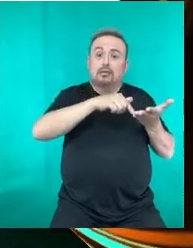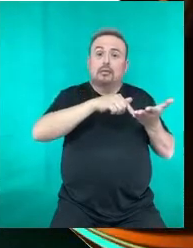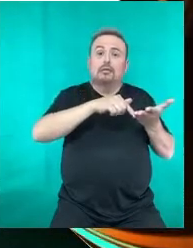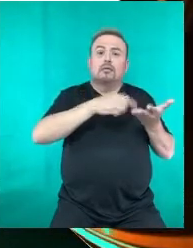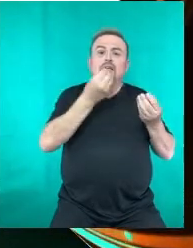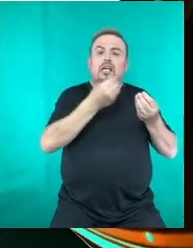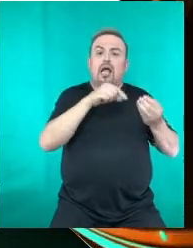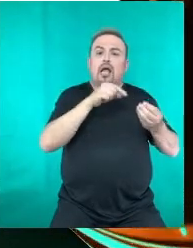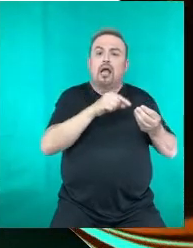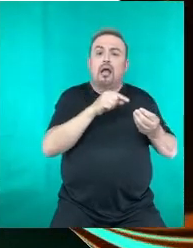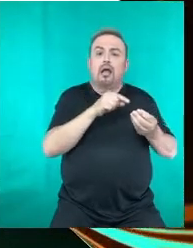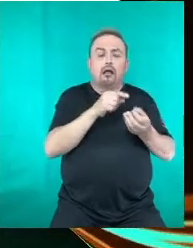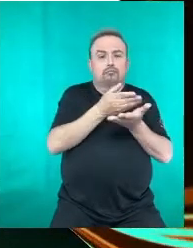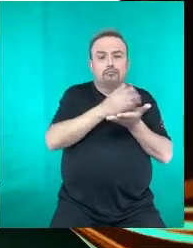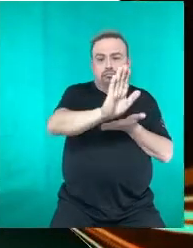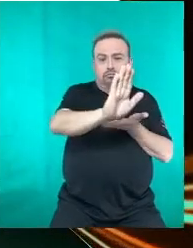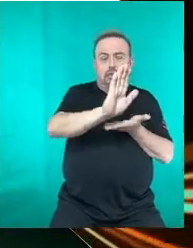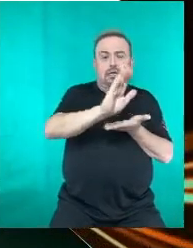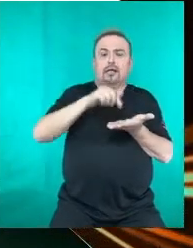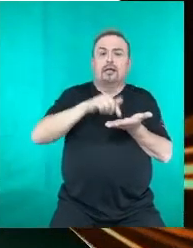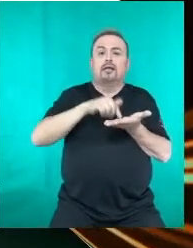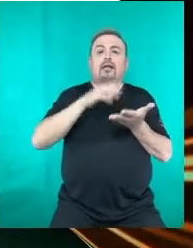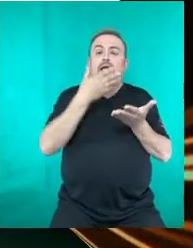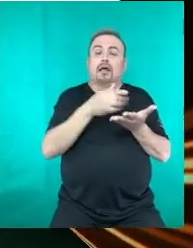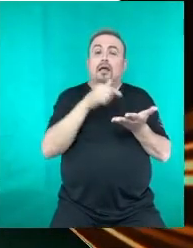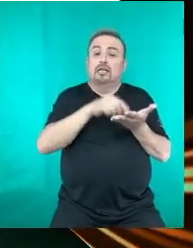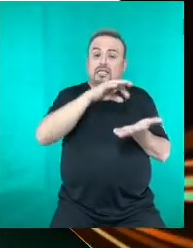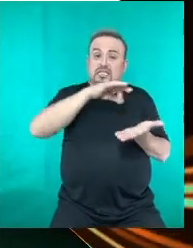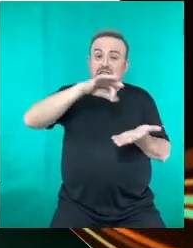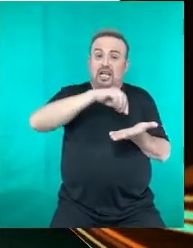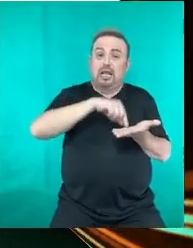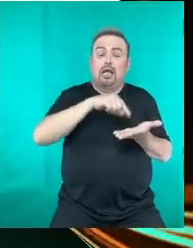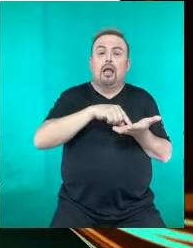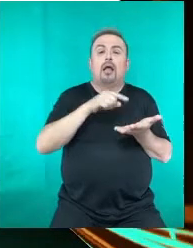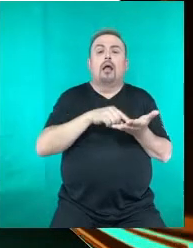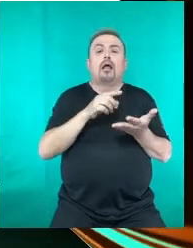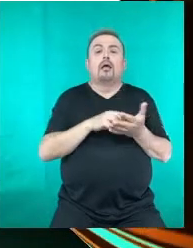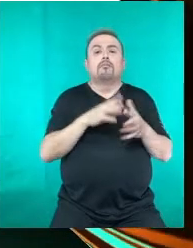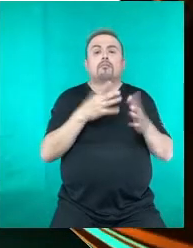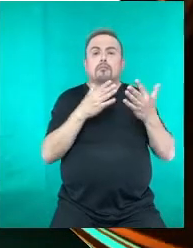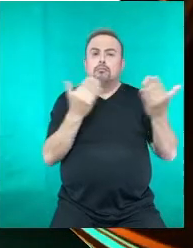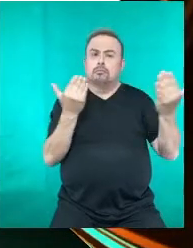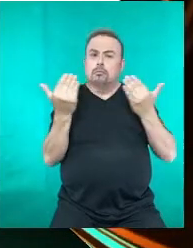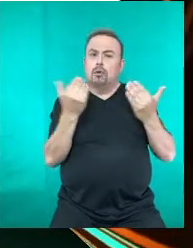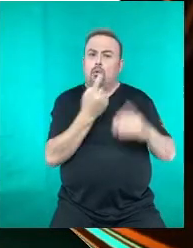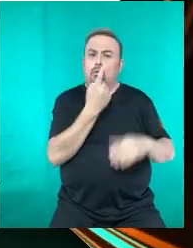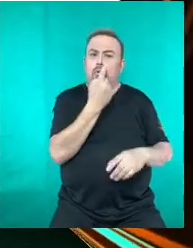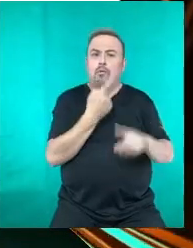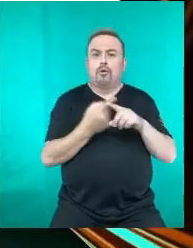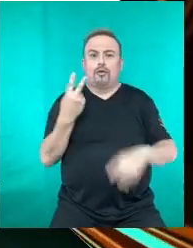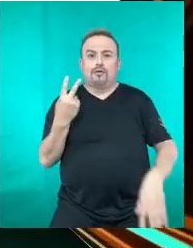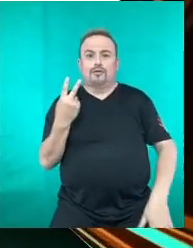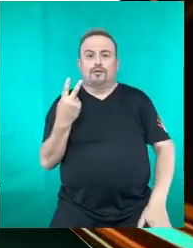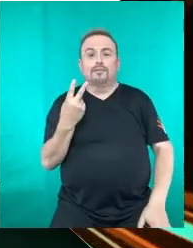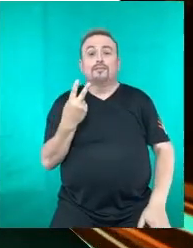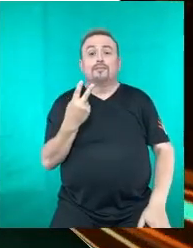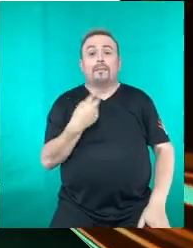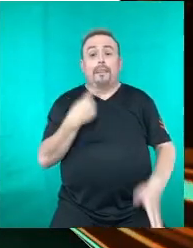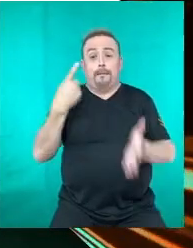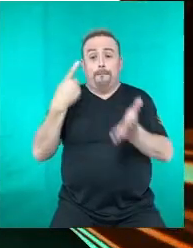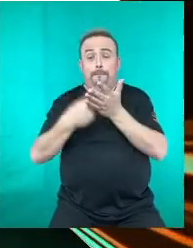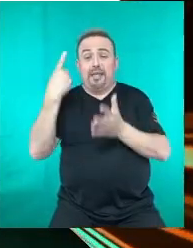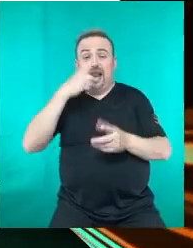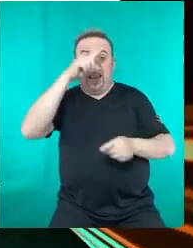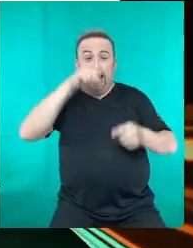al rechazo. Aquí estamos hablando de una relación 1:2. Si yo aquí entro 1000 litros por